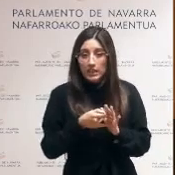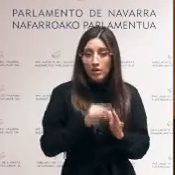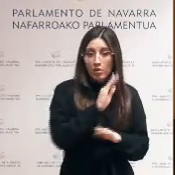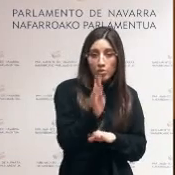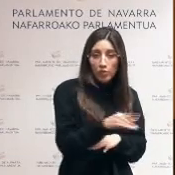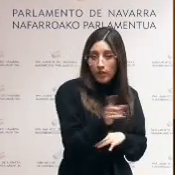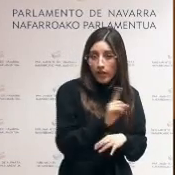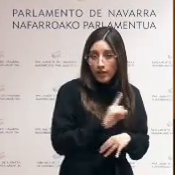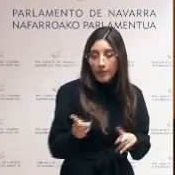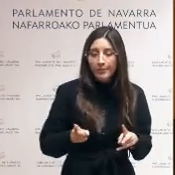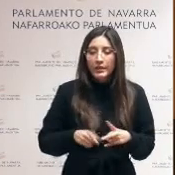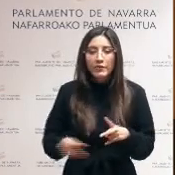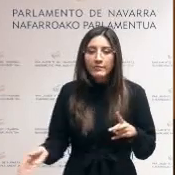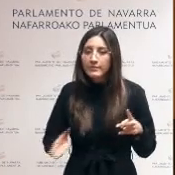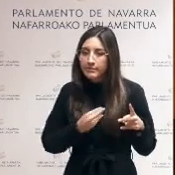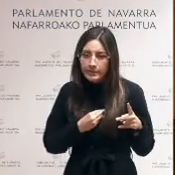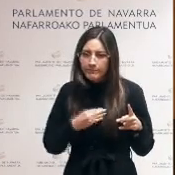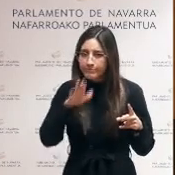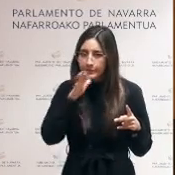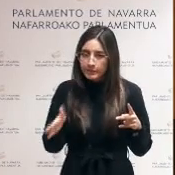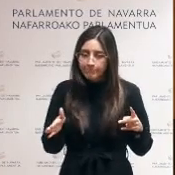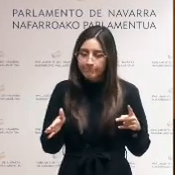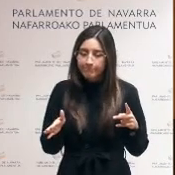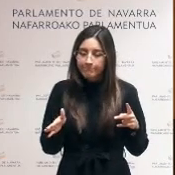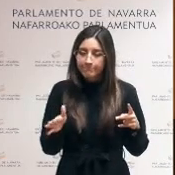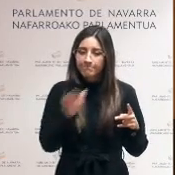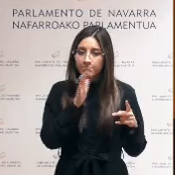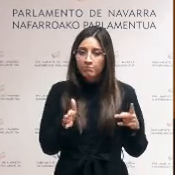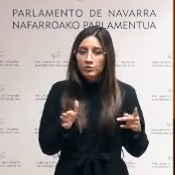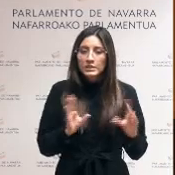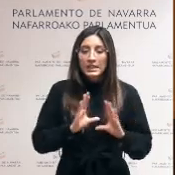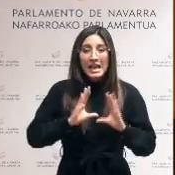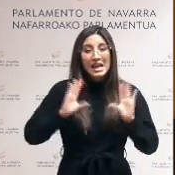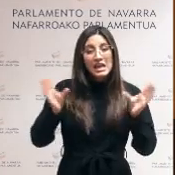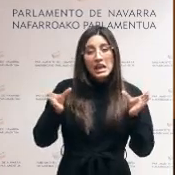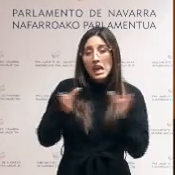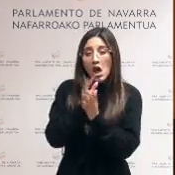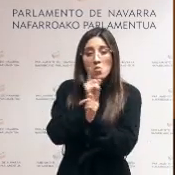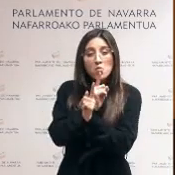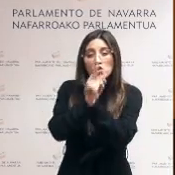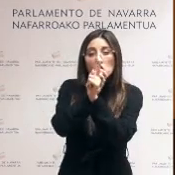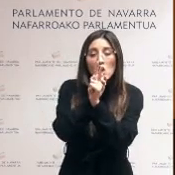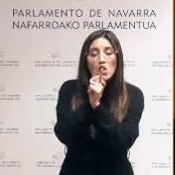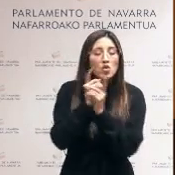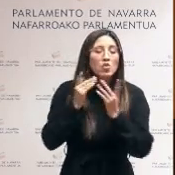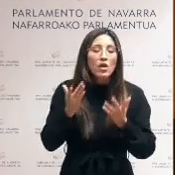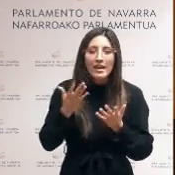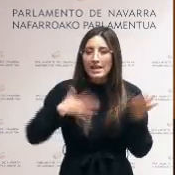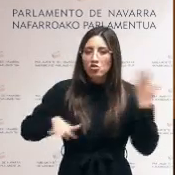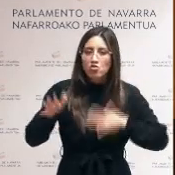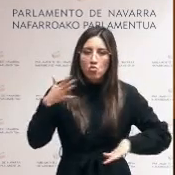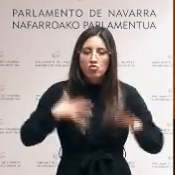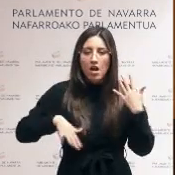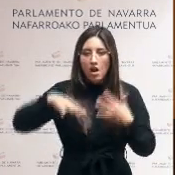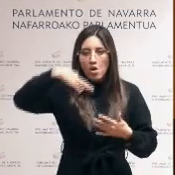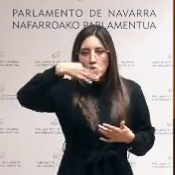y decepcionante porque toda la oposición se basa en única excusa: que